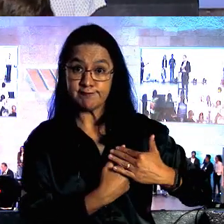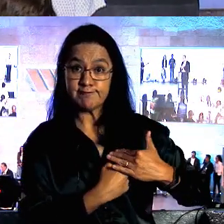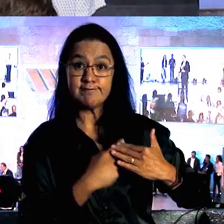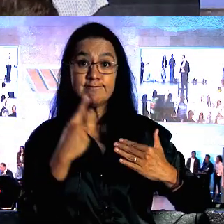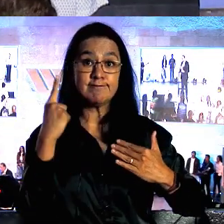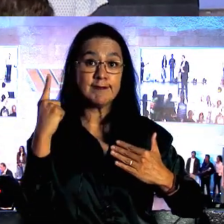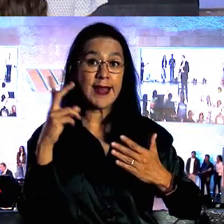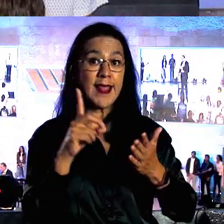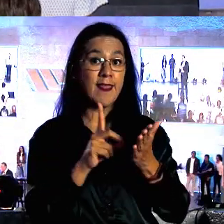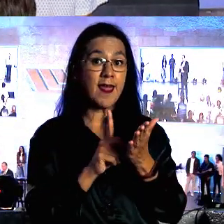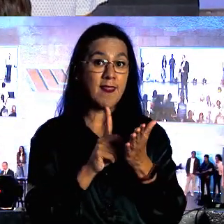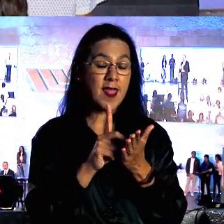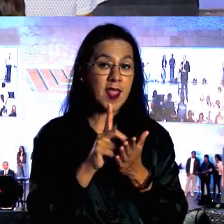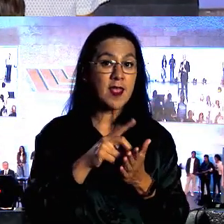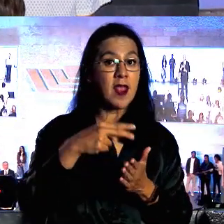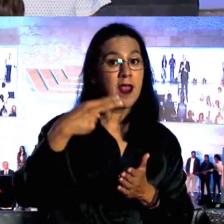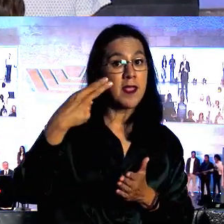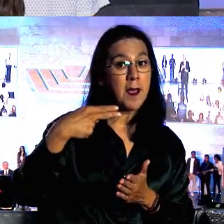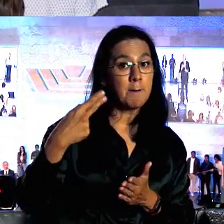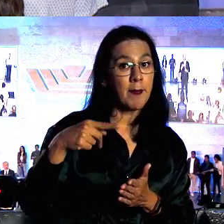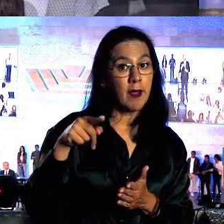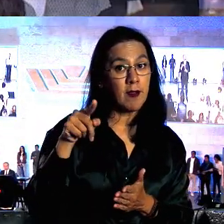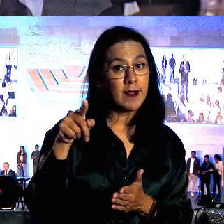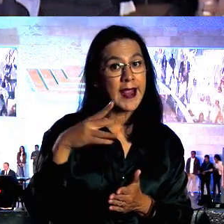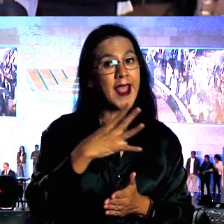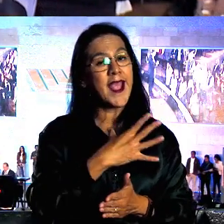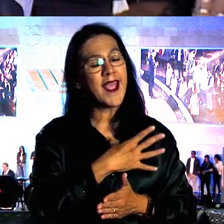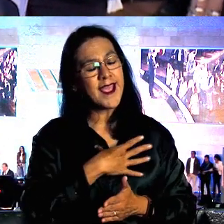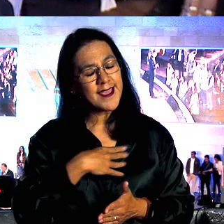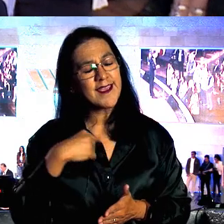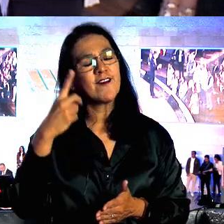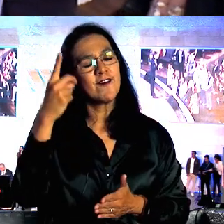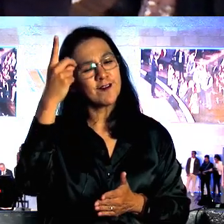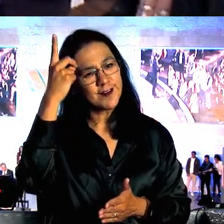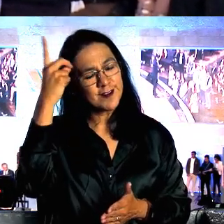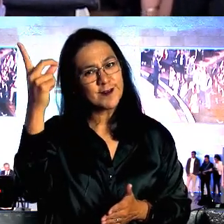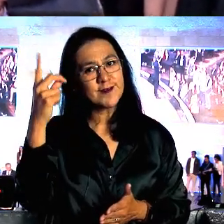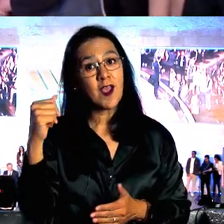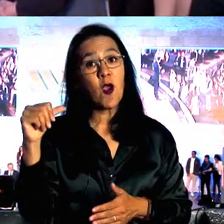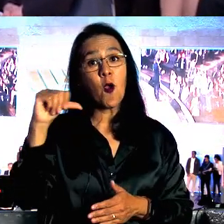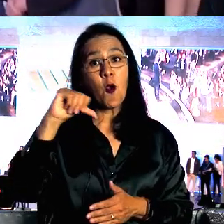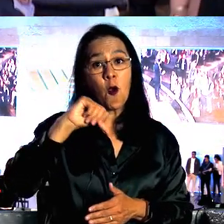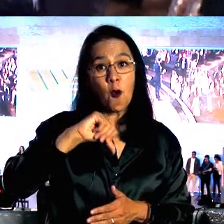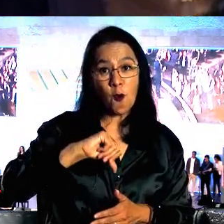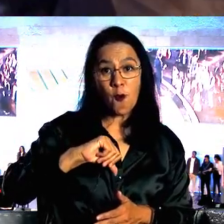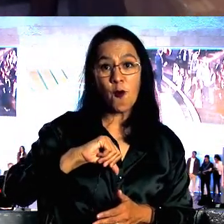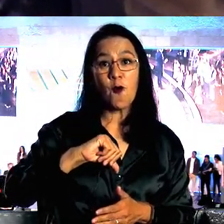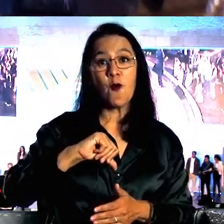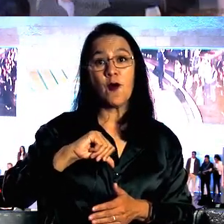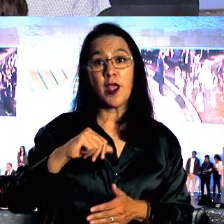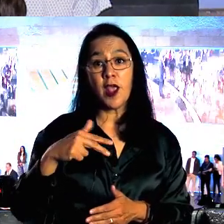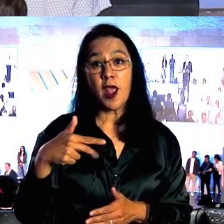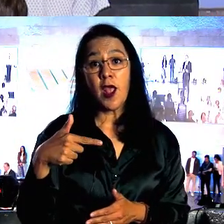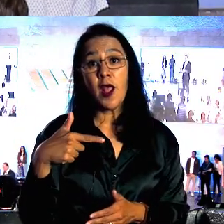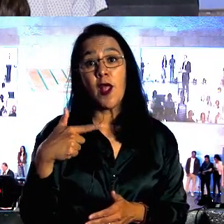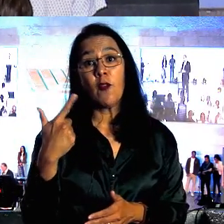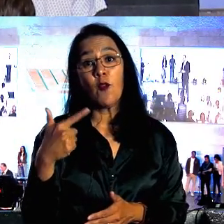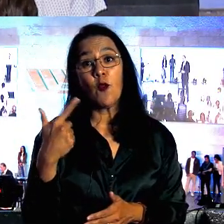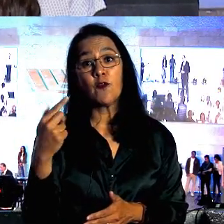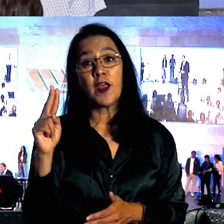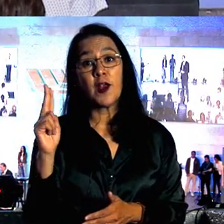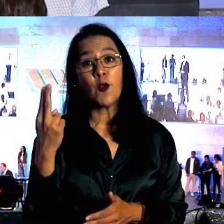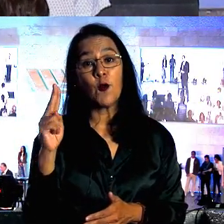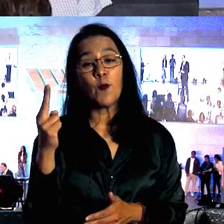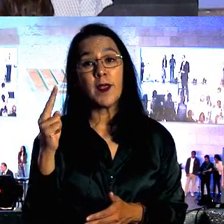derecho de ser llamado como Hijo de Dios así es que a partir de hoy 12 de noviembre del año 2023